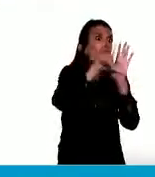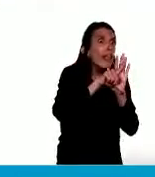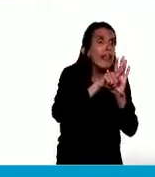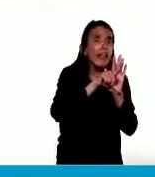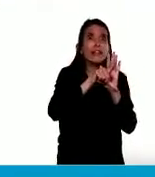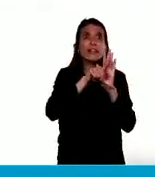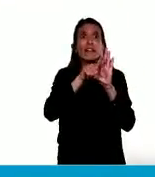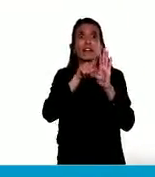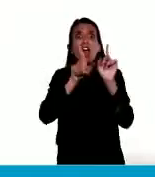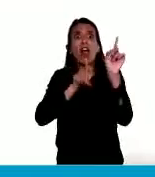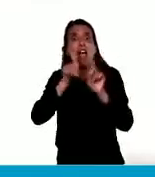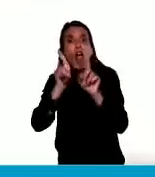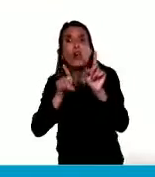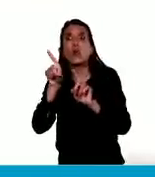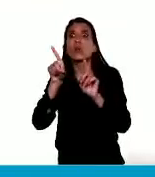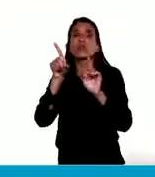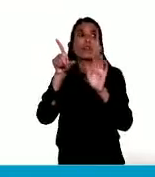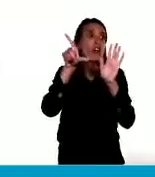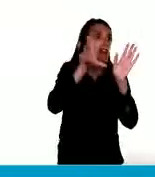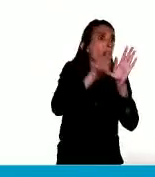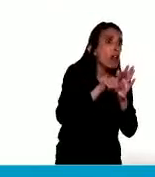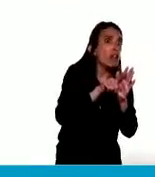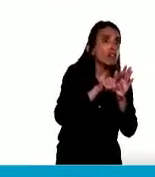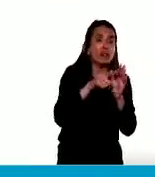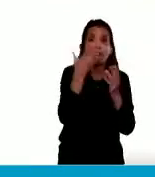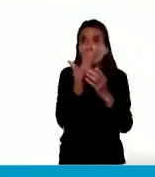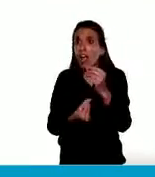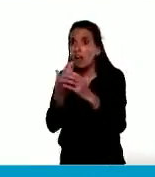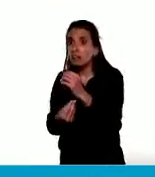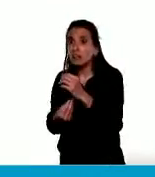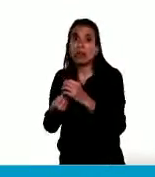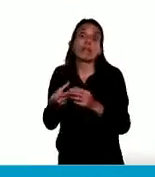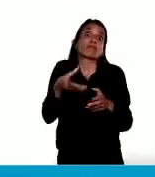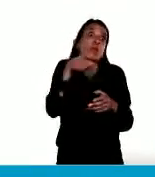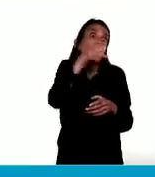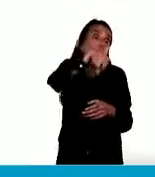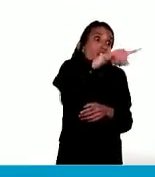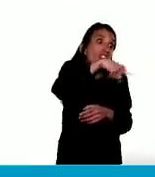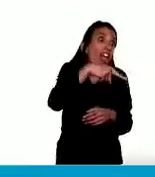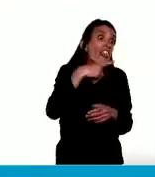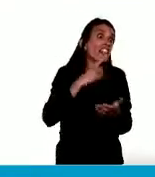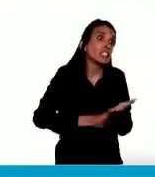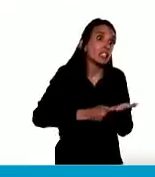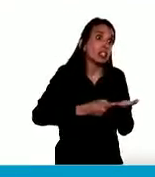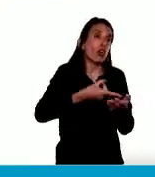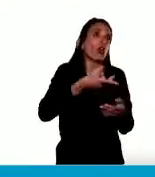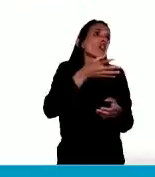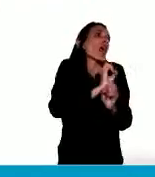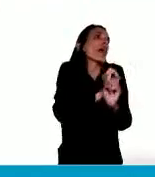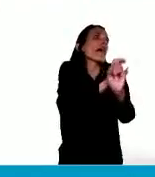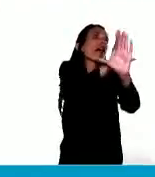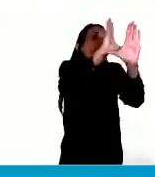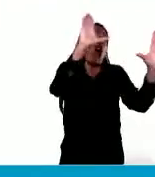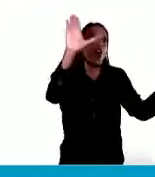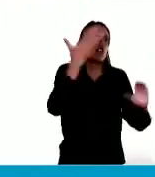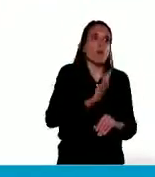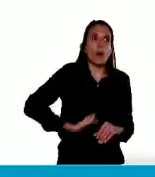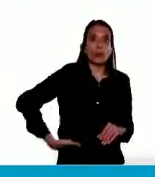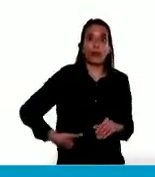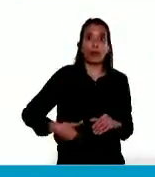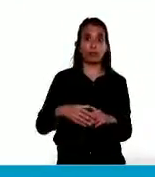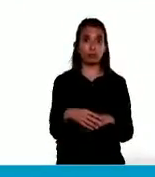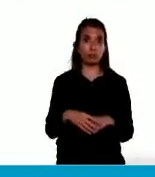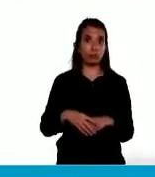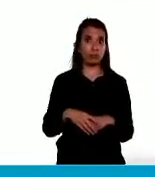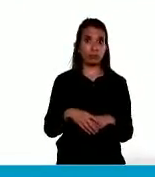tienen tan clara como gobernar la provincia de Buenos Aires, teniendo un gobierno nacional y provincial, por supuesto. Y me parece